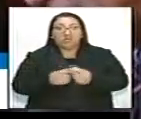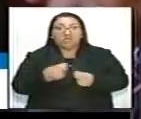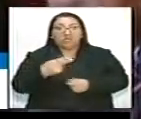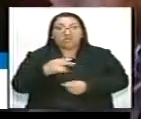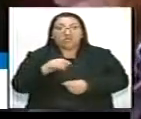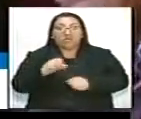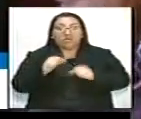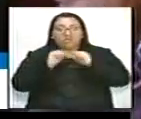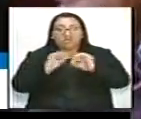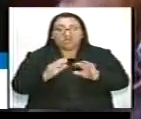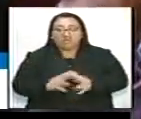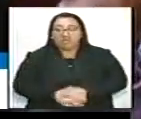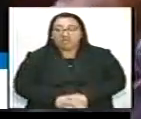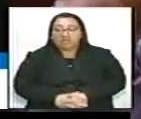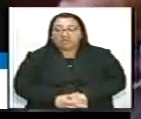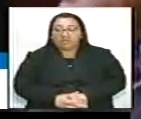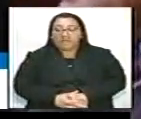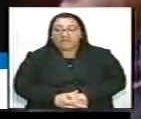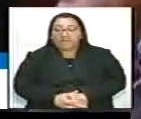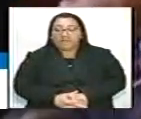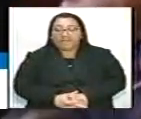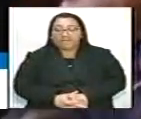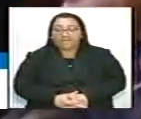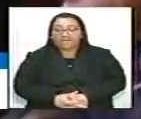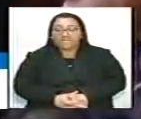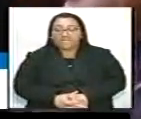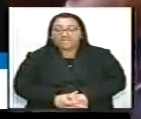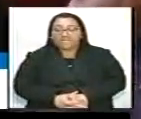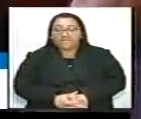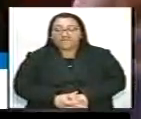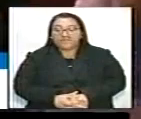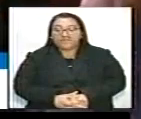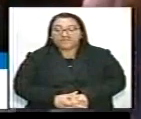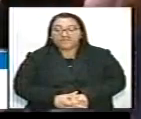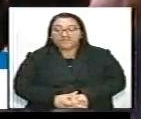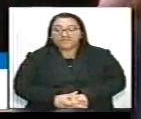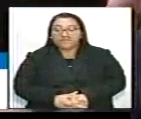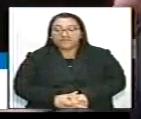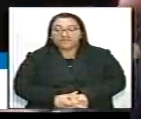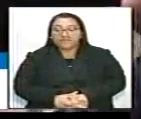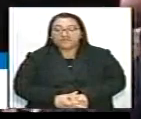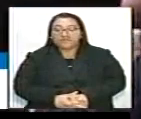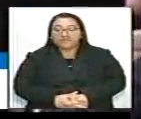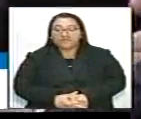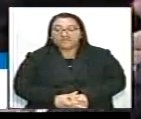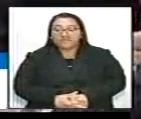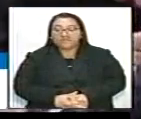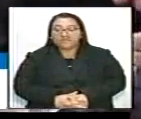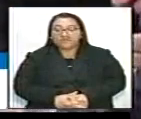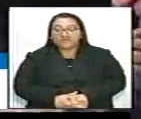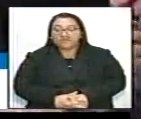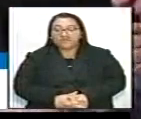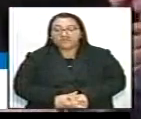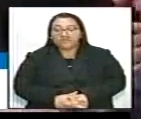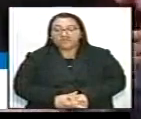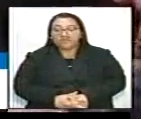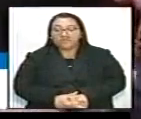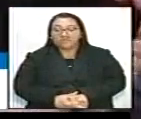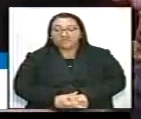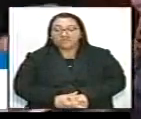como secretaria. Gracias, señor presidente. Sí, tiene la palabra el congresista Octavio Salazar.